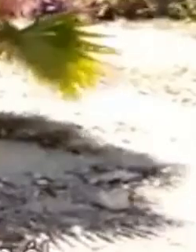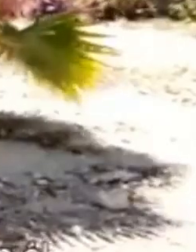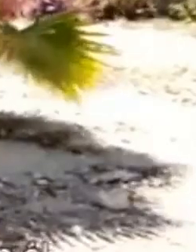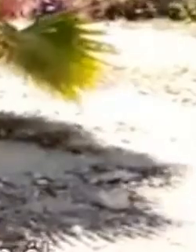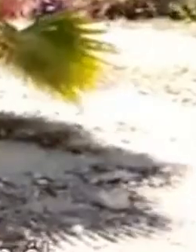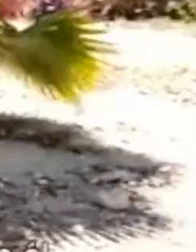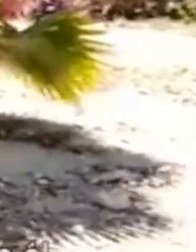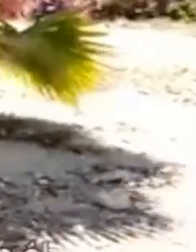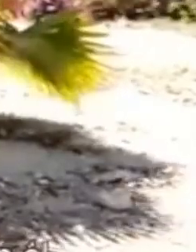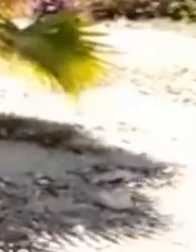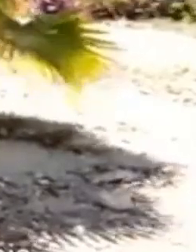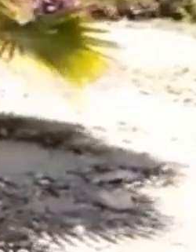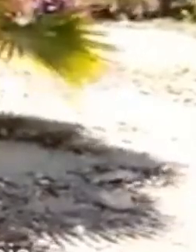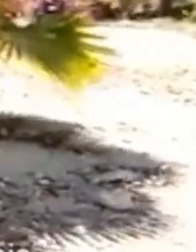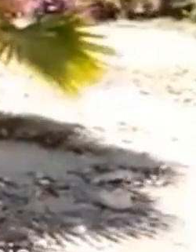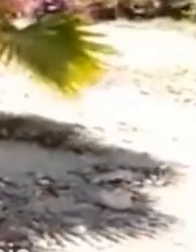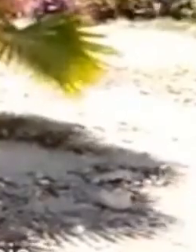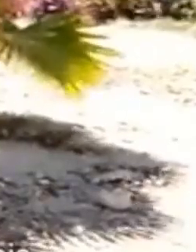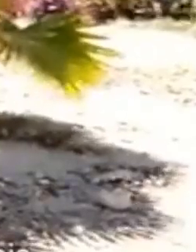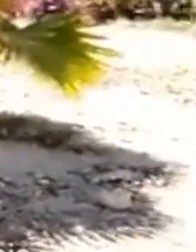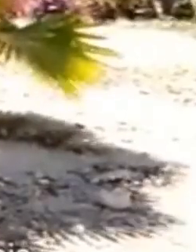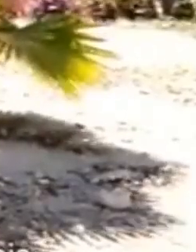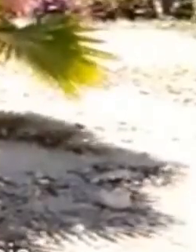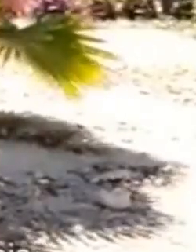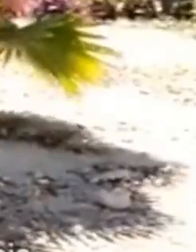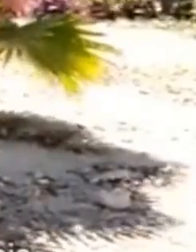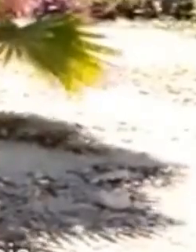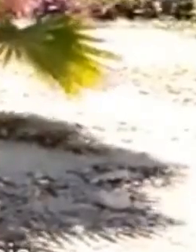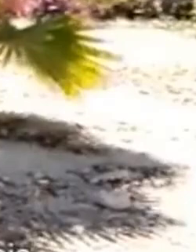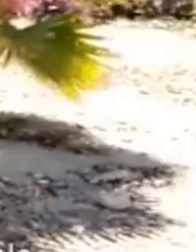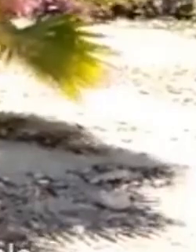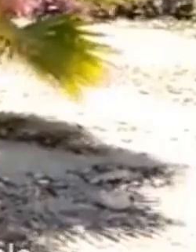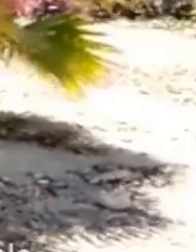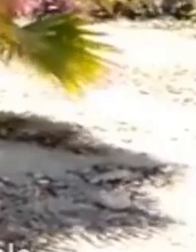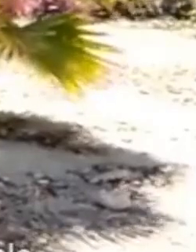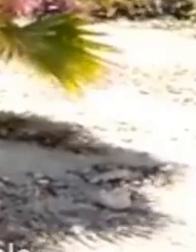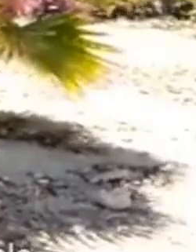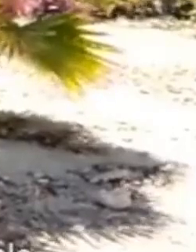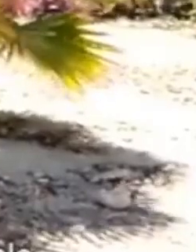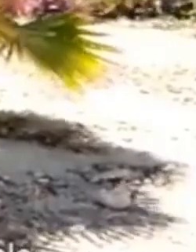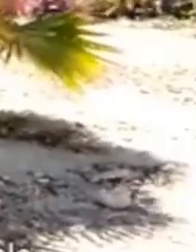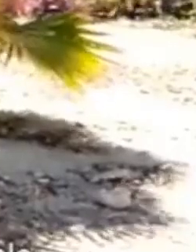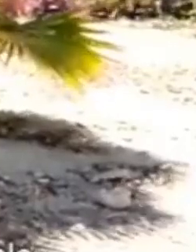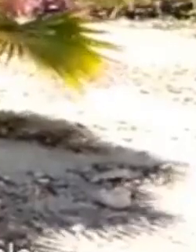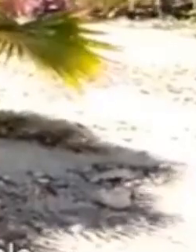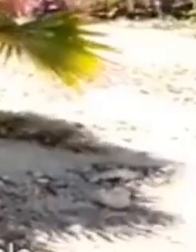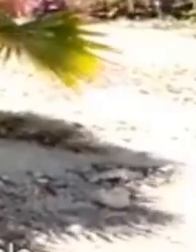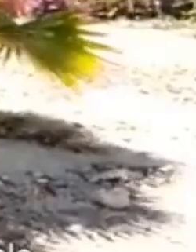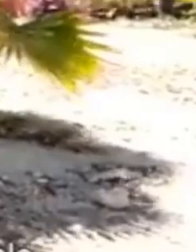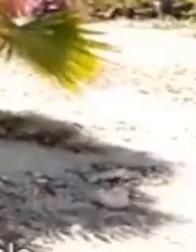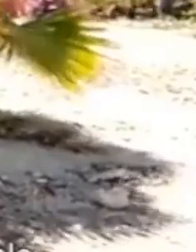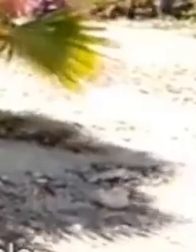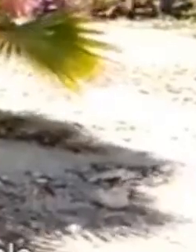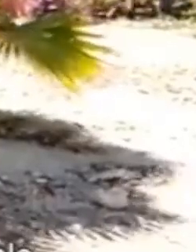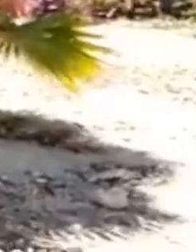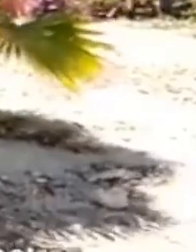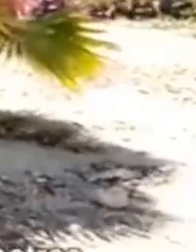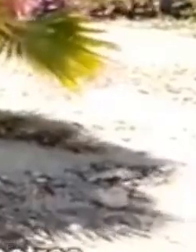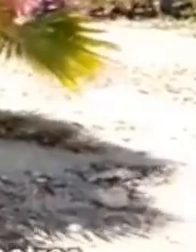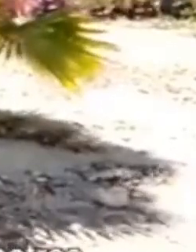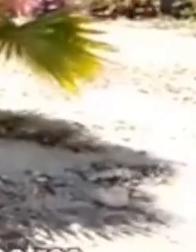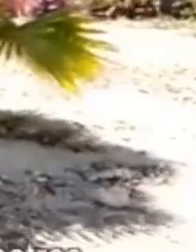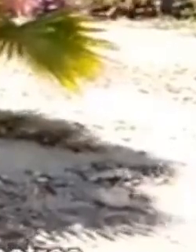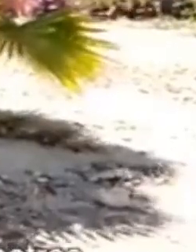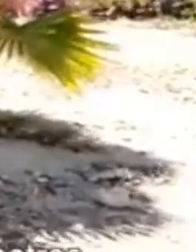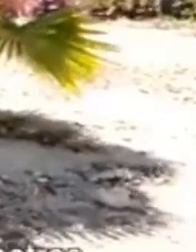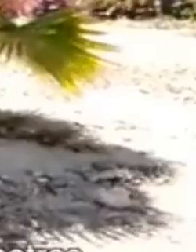adentra más en él, y llegamos a un estudio y un análisis de ver hacia dónde podría sí ser viable y que